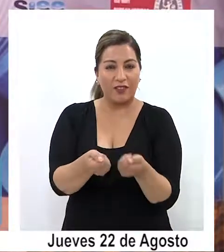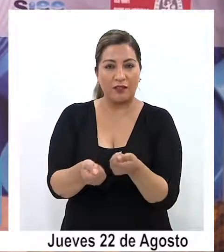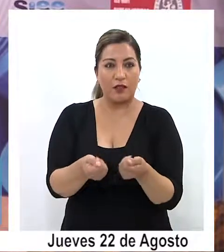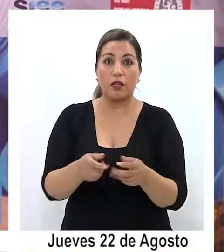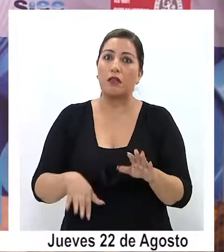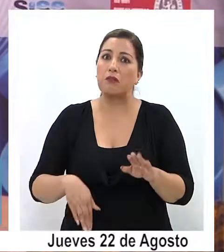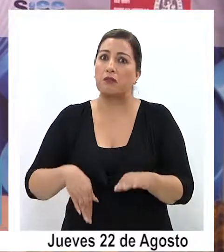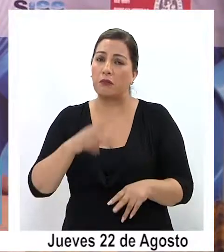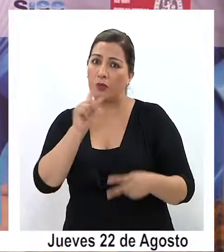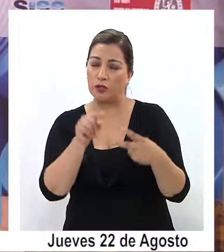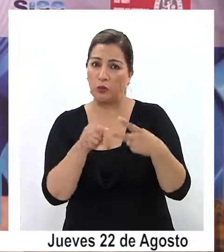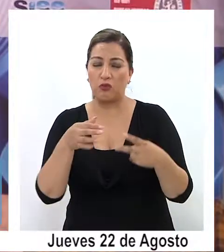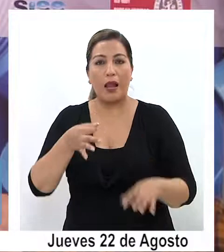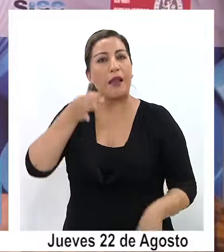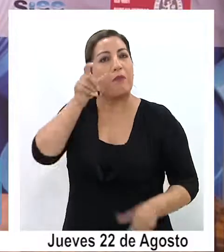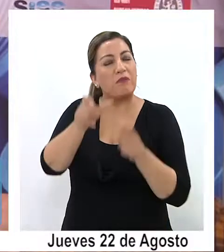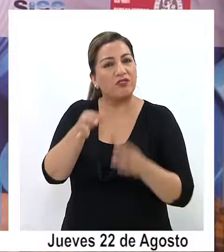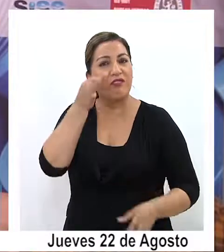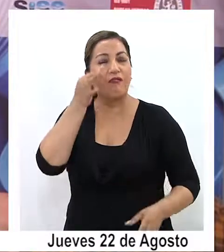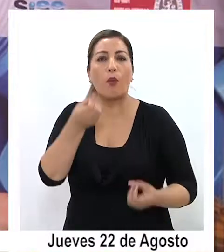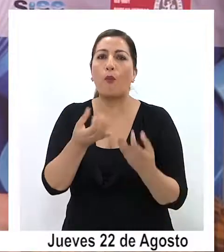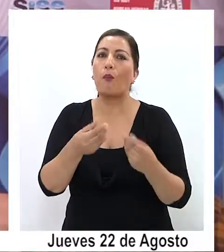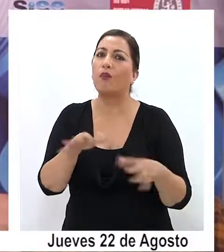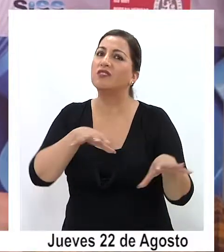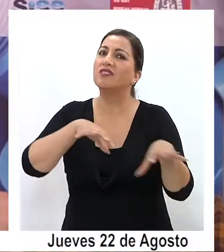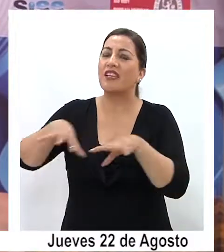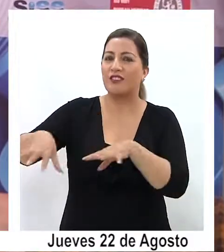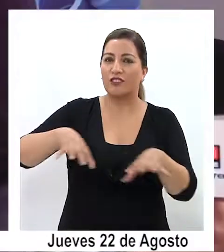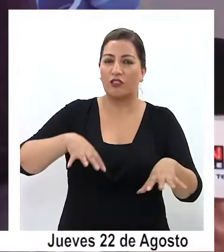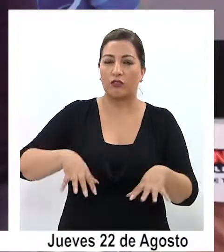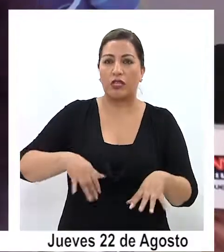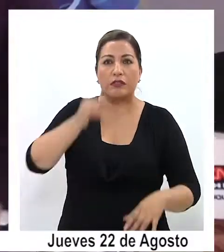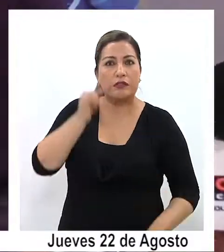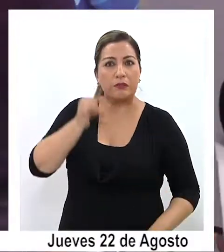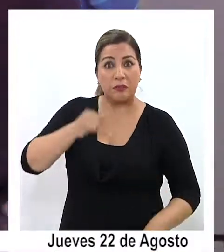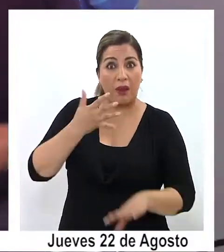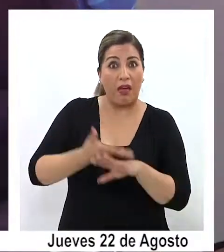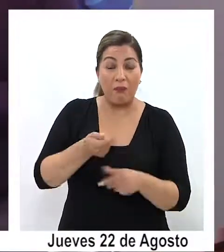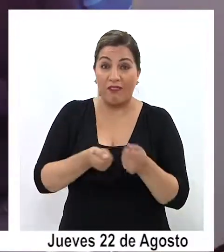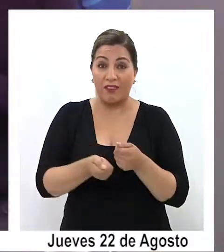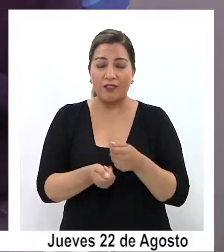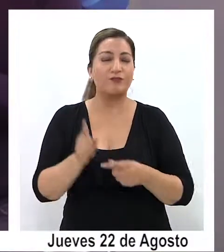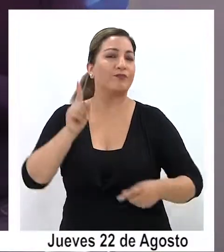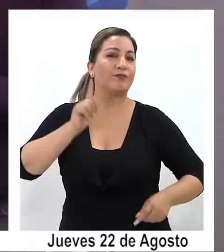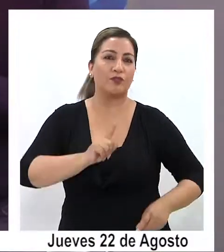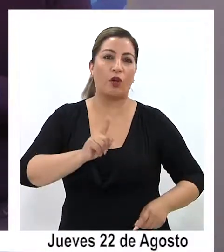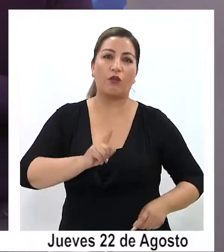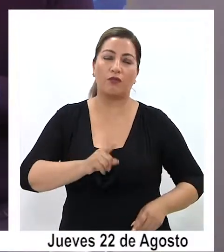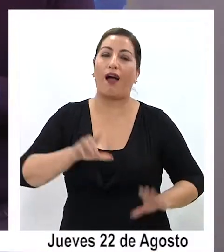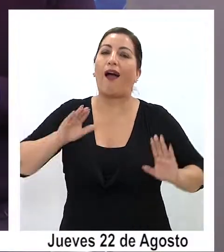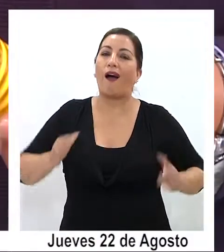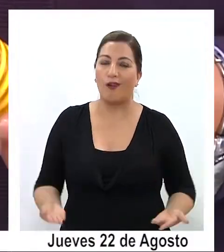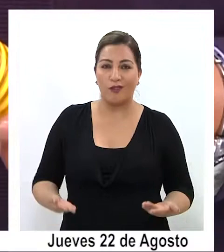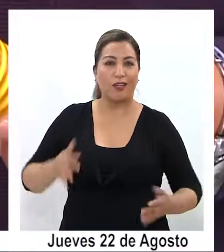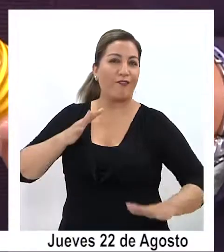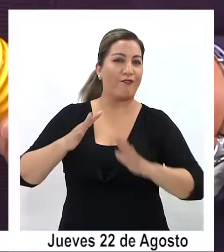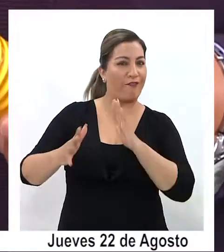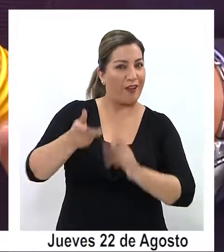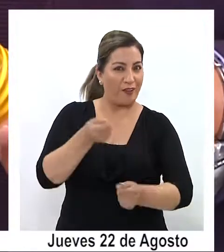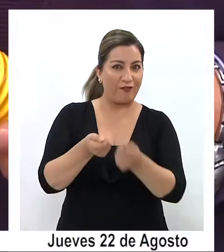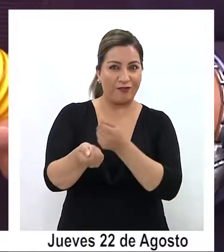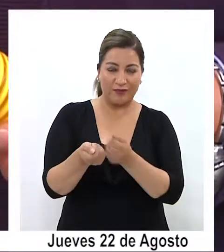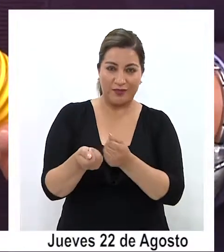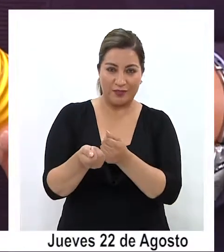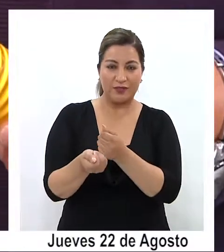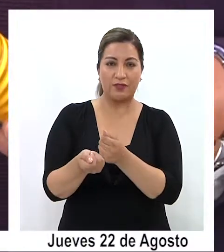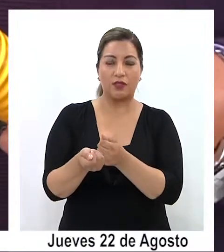el común de la gente vea una serie de productos que tenemos que no siempre están siendo exhibidos en forma habitual